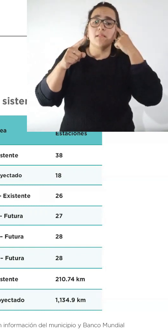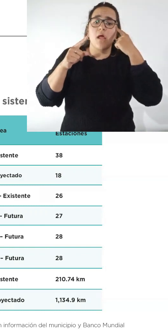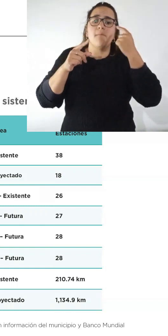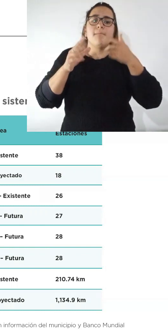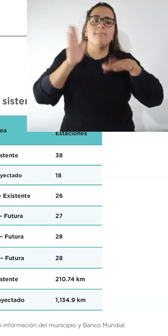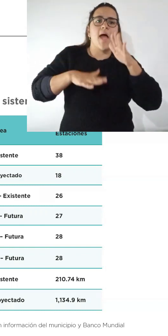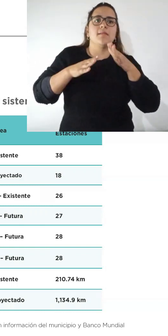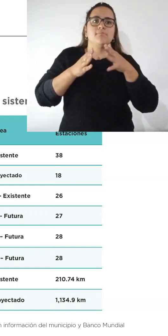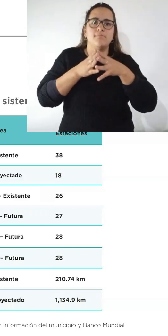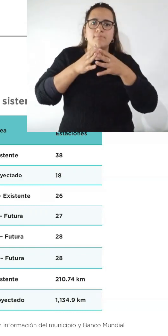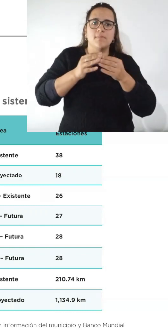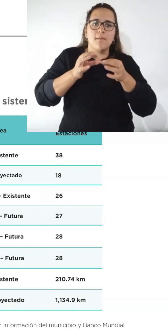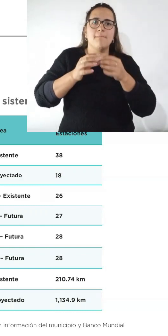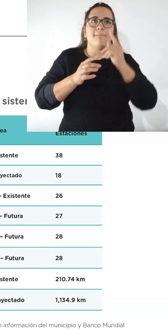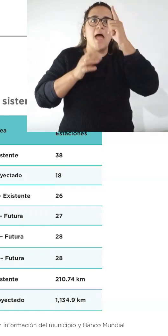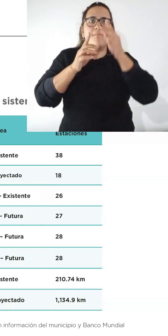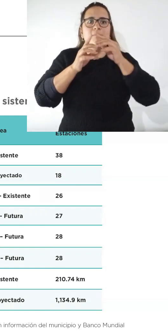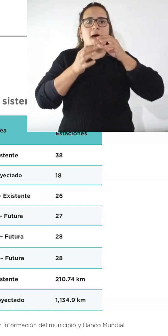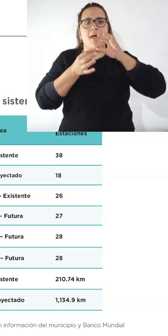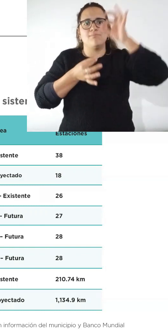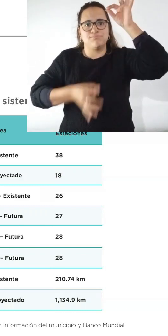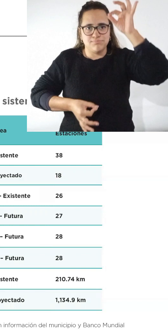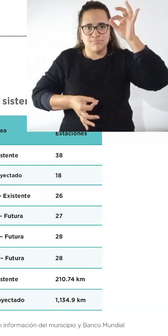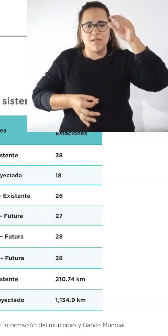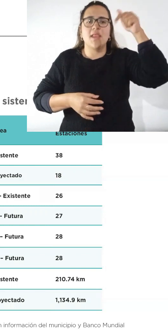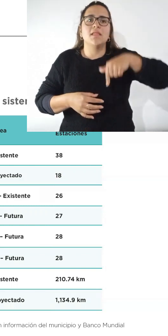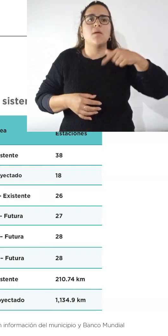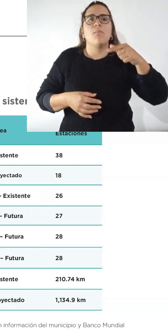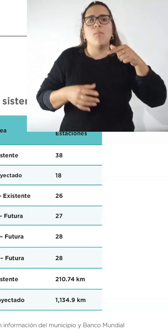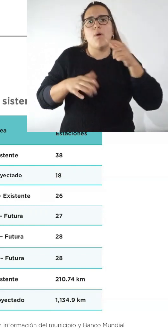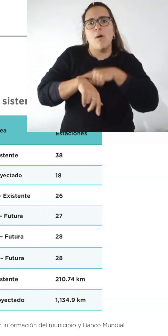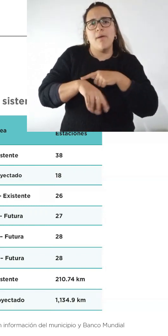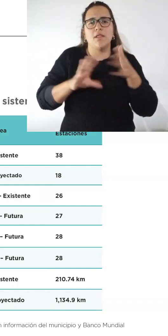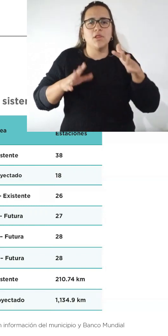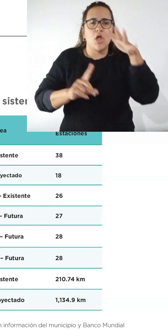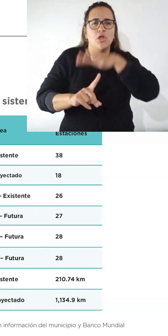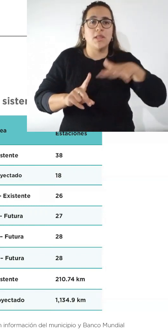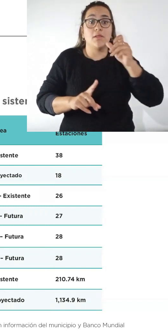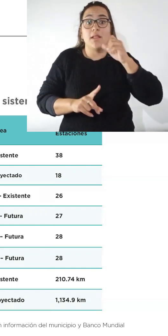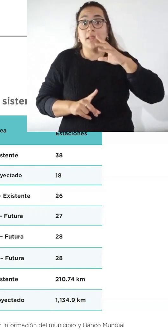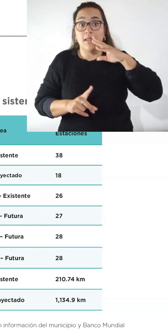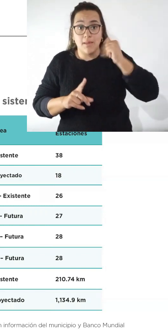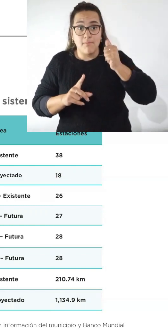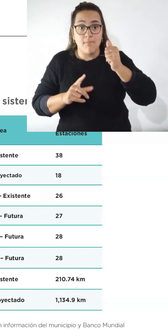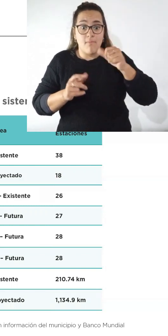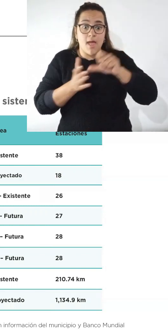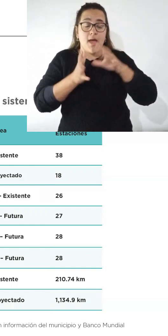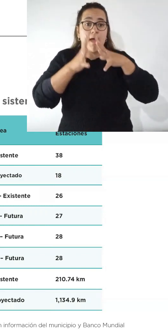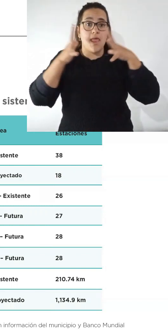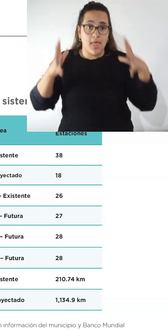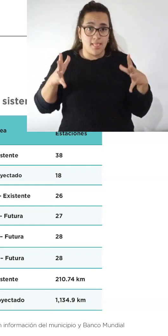está planeando una extensión hacia el norte. En este momento, pues les puedo dar un poco de contexto.